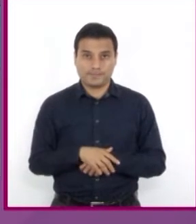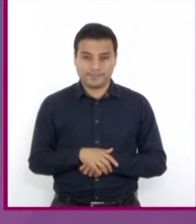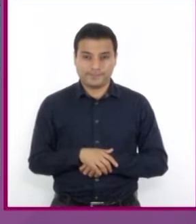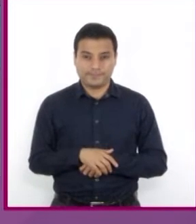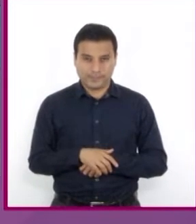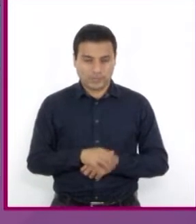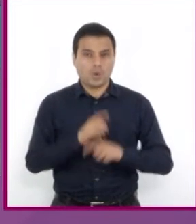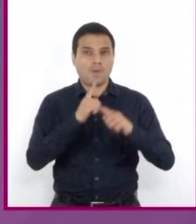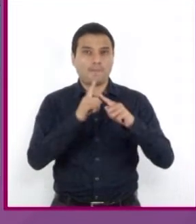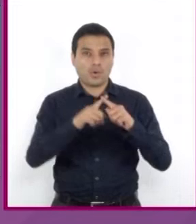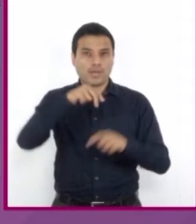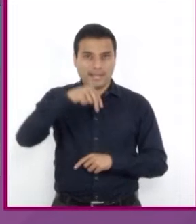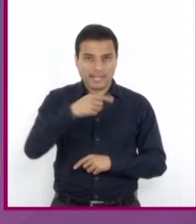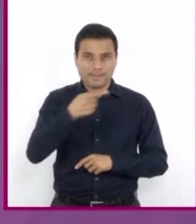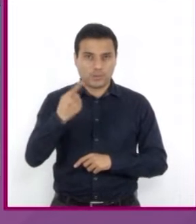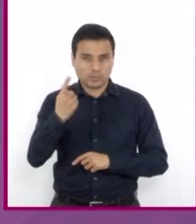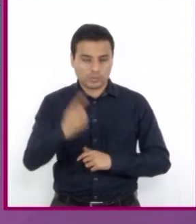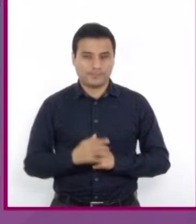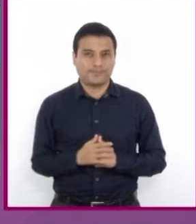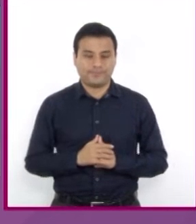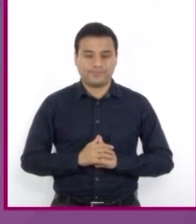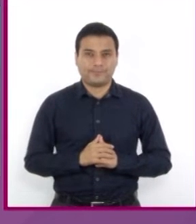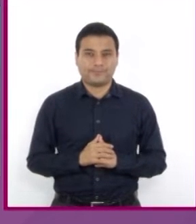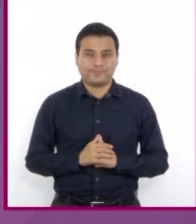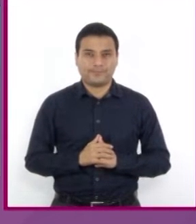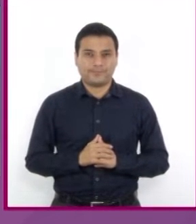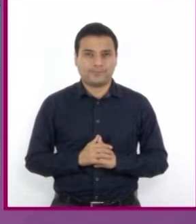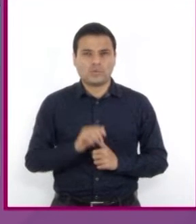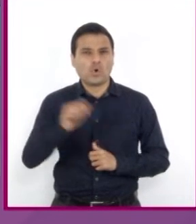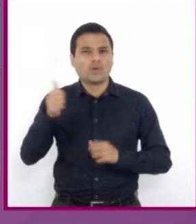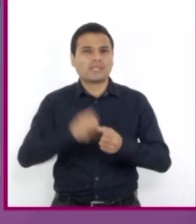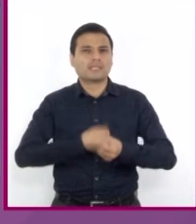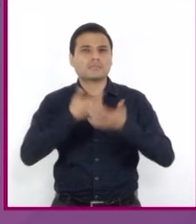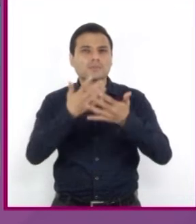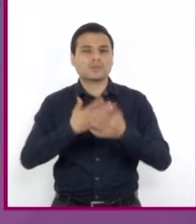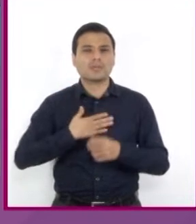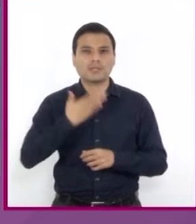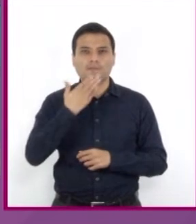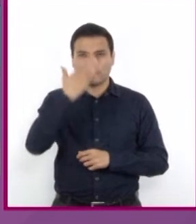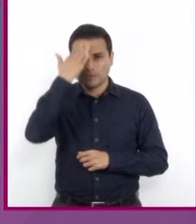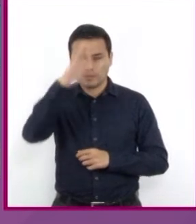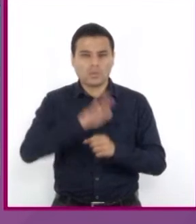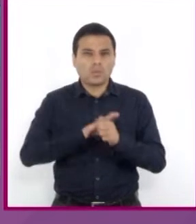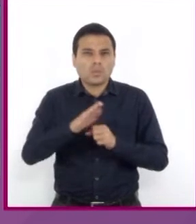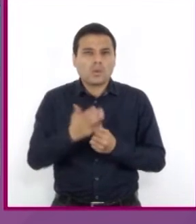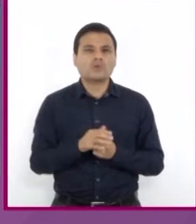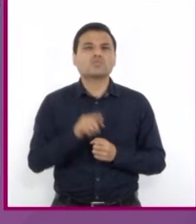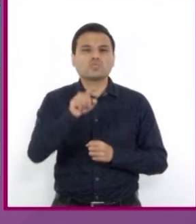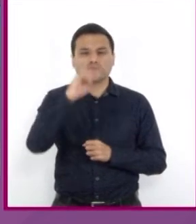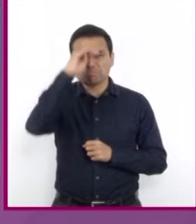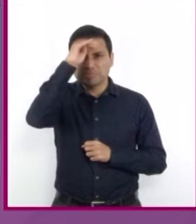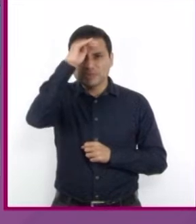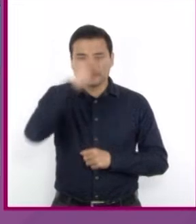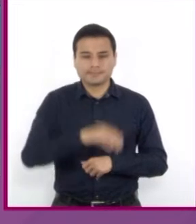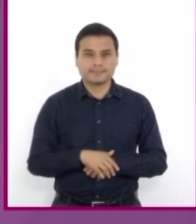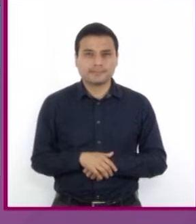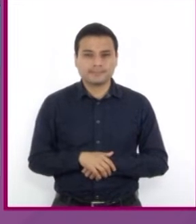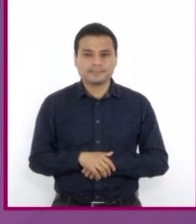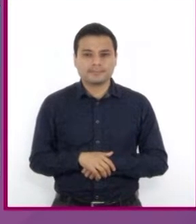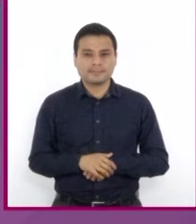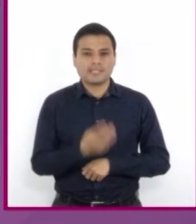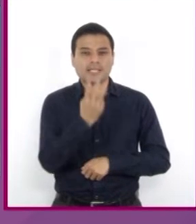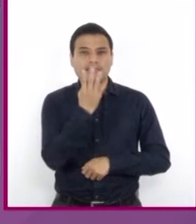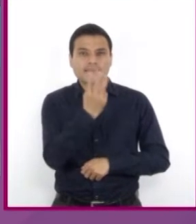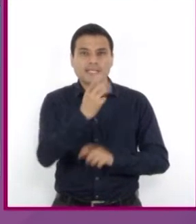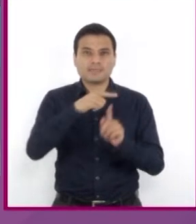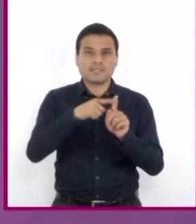que multiplica n menos 1. ¿Qué otra expresión algebraica proponen que sea equivalente a 3 más